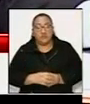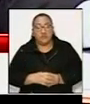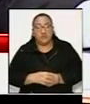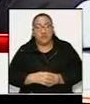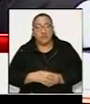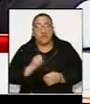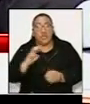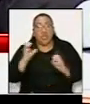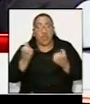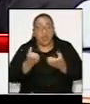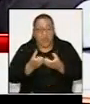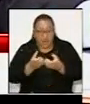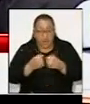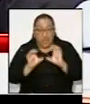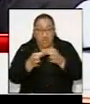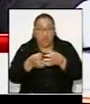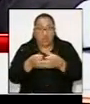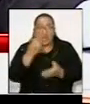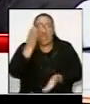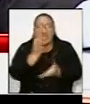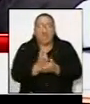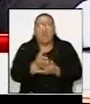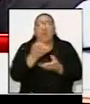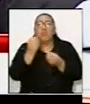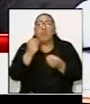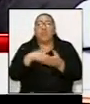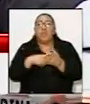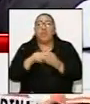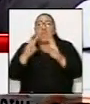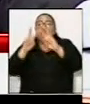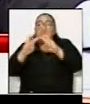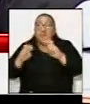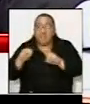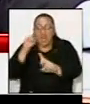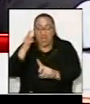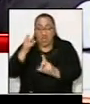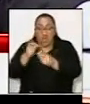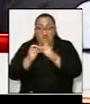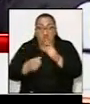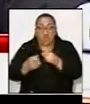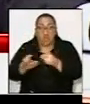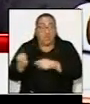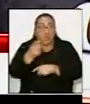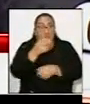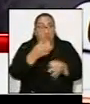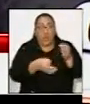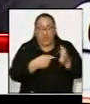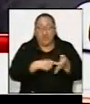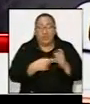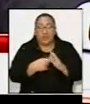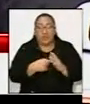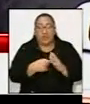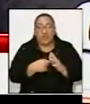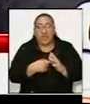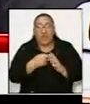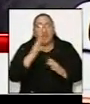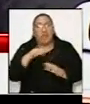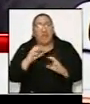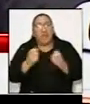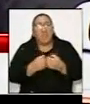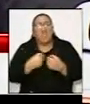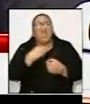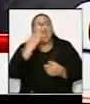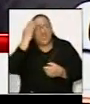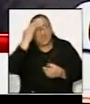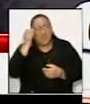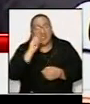congreso y visite porque van a ir investigados los congresistas se va a formar una arbitrariedad del congreso y si hay quien